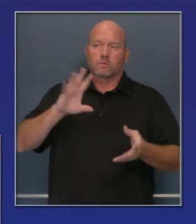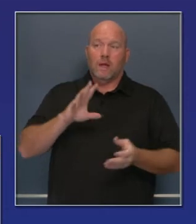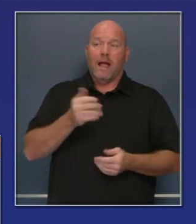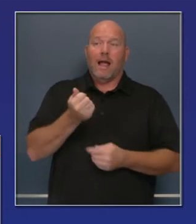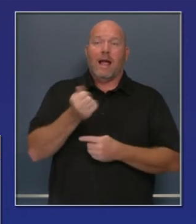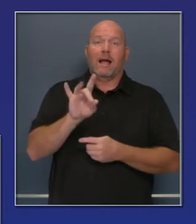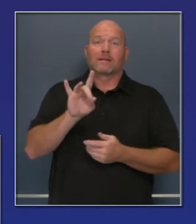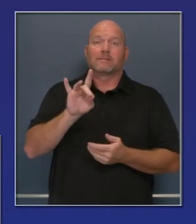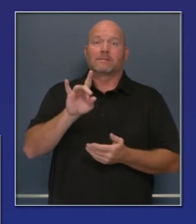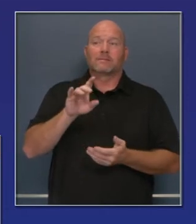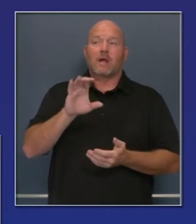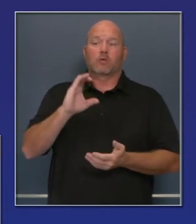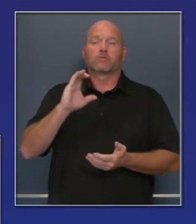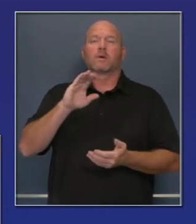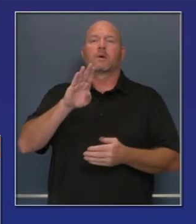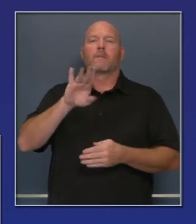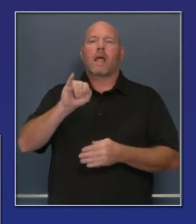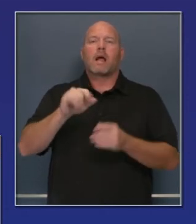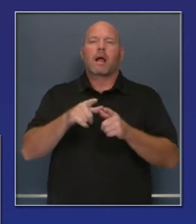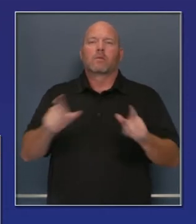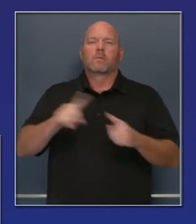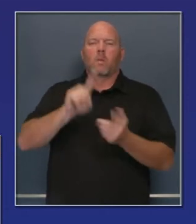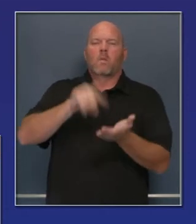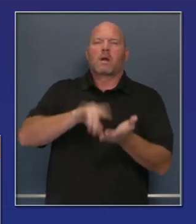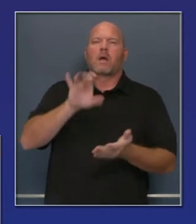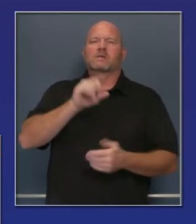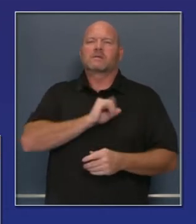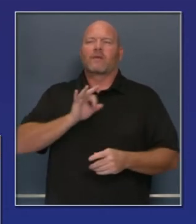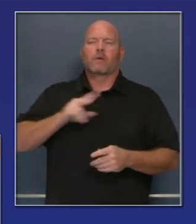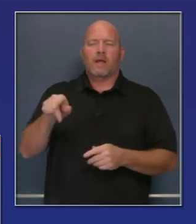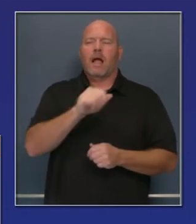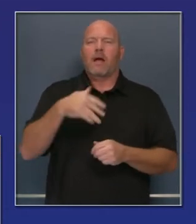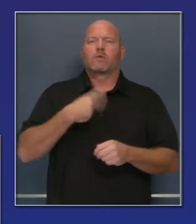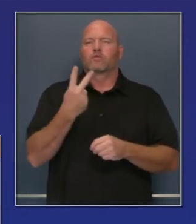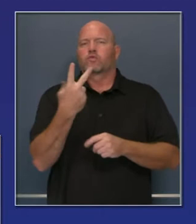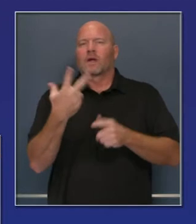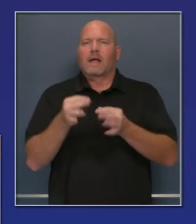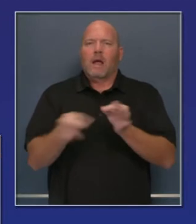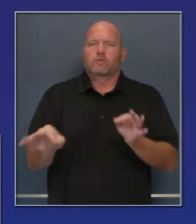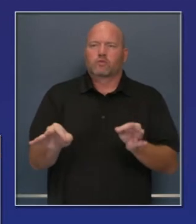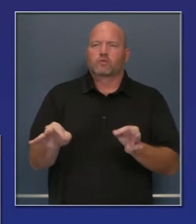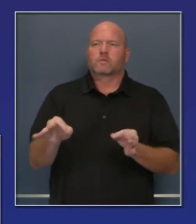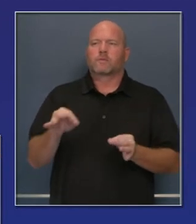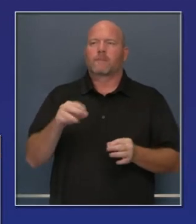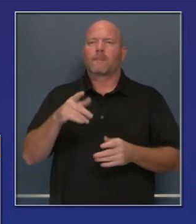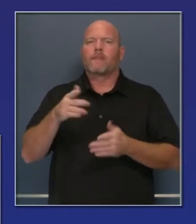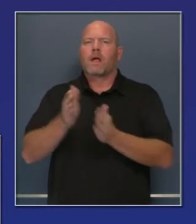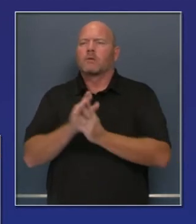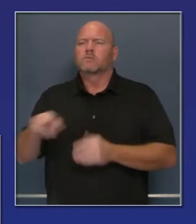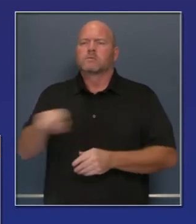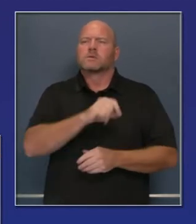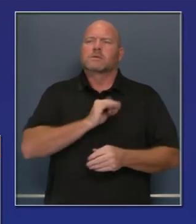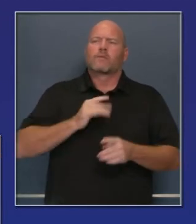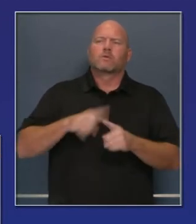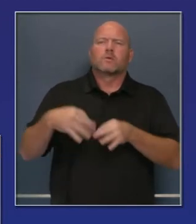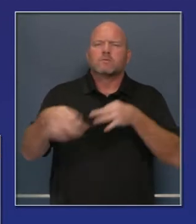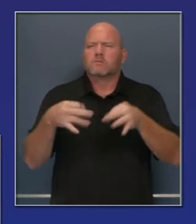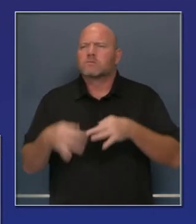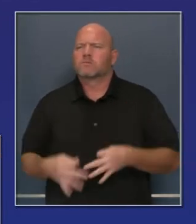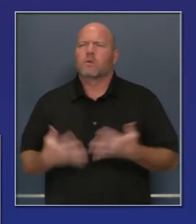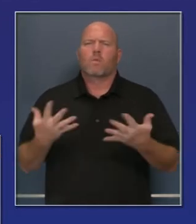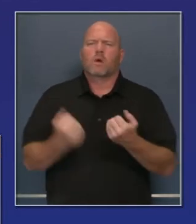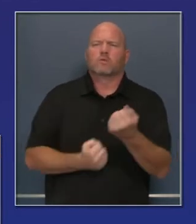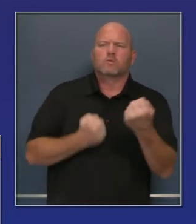1,800 y más que son bilingües. Le voy a pedir al doctor Galli en un momento que tome el podio para hablar algunas de